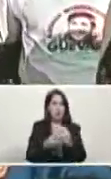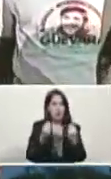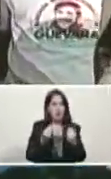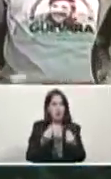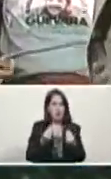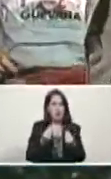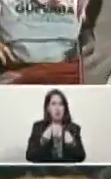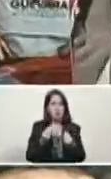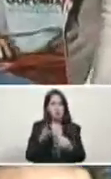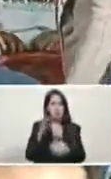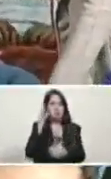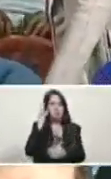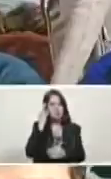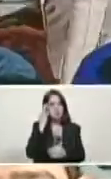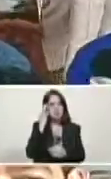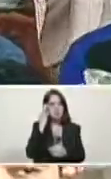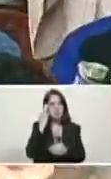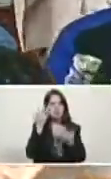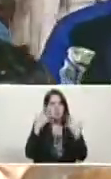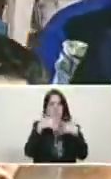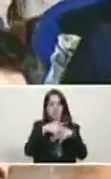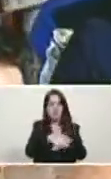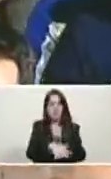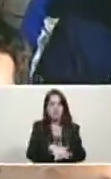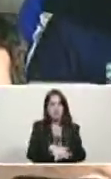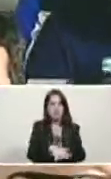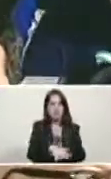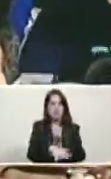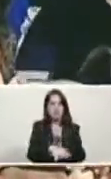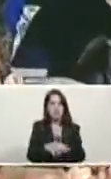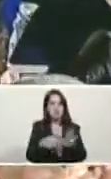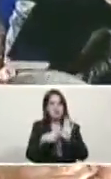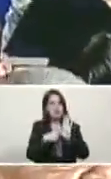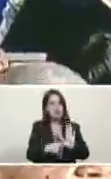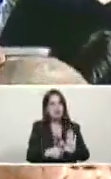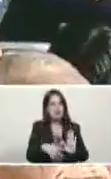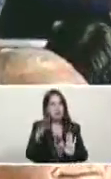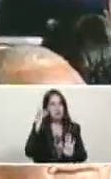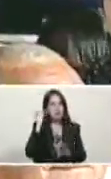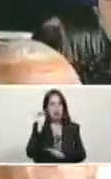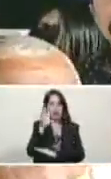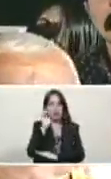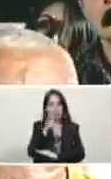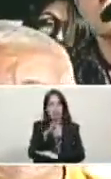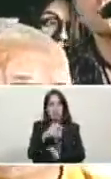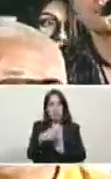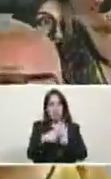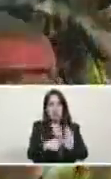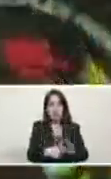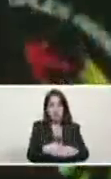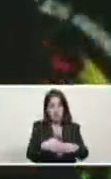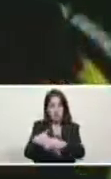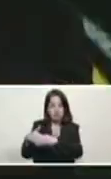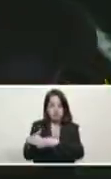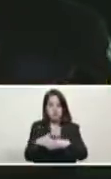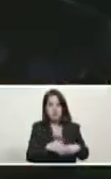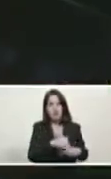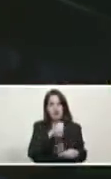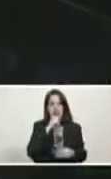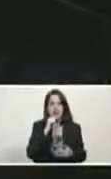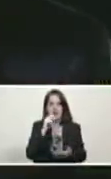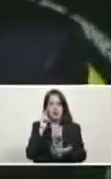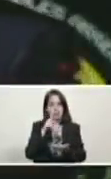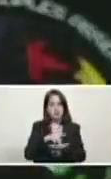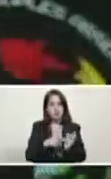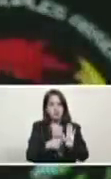integrante de la brigada internacionalista ernesto che guevara silvana brou y silvana para que presenten a los compañeros que acompañan al presidente